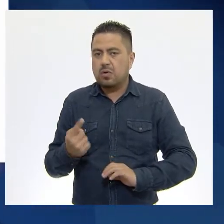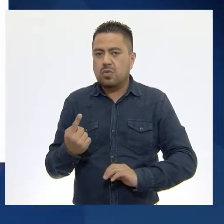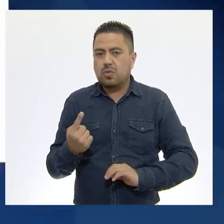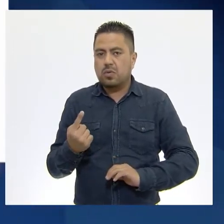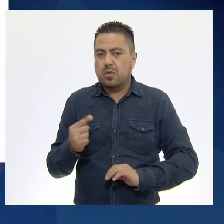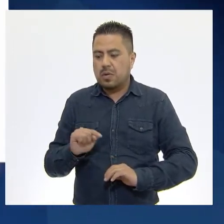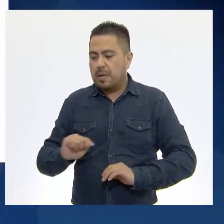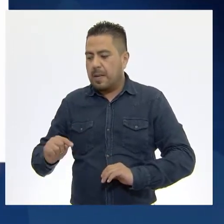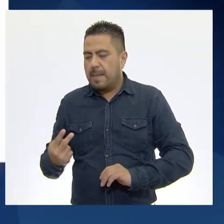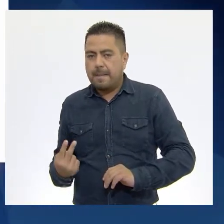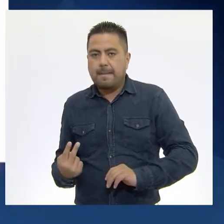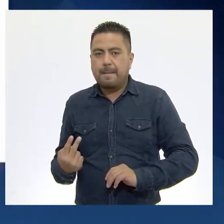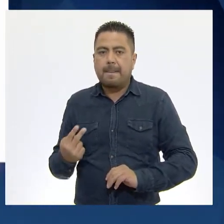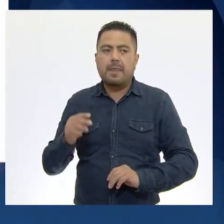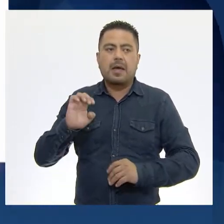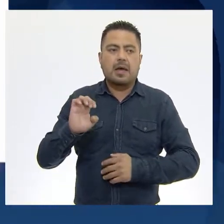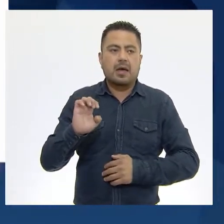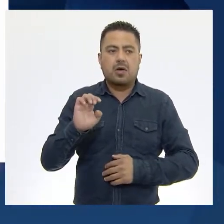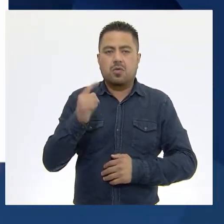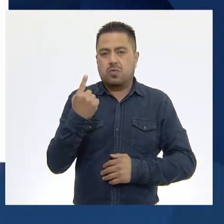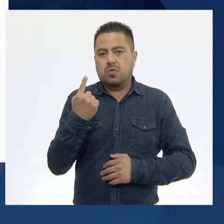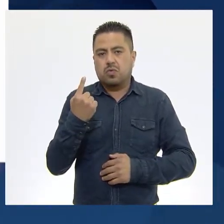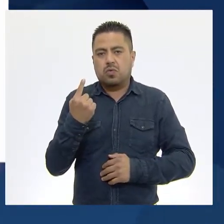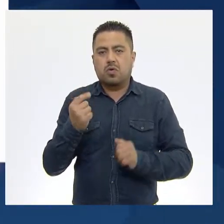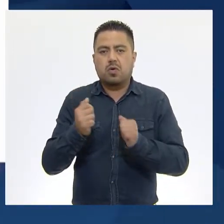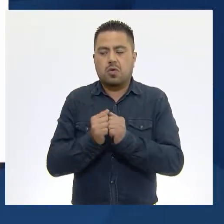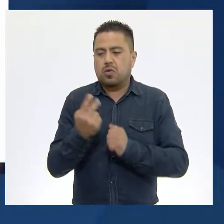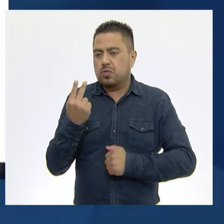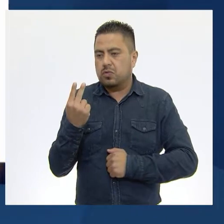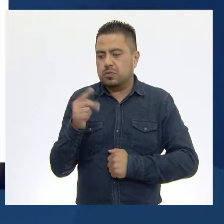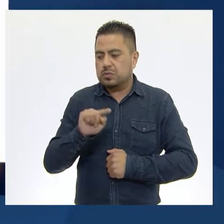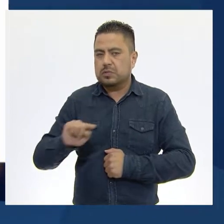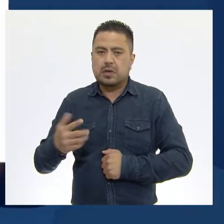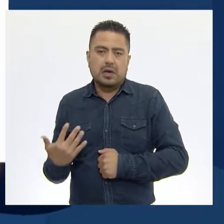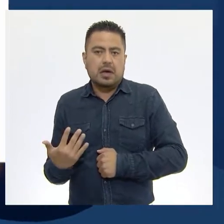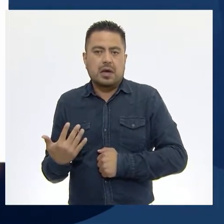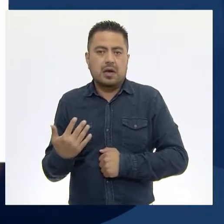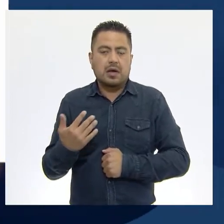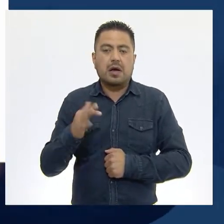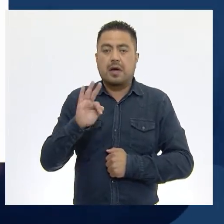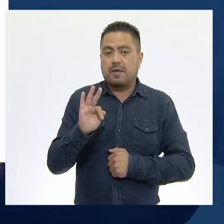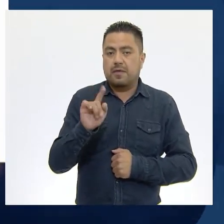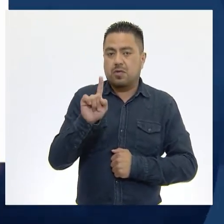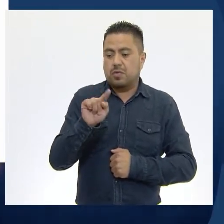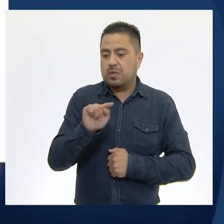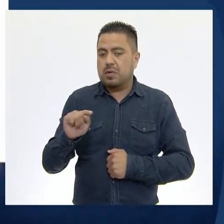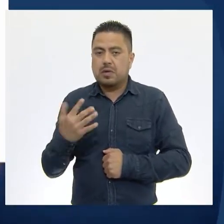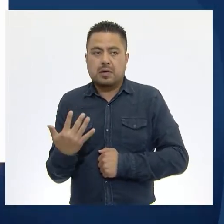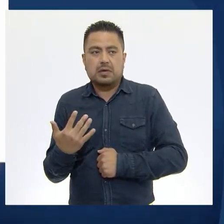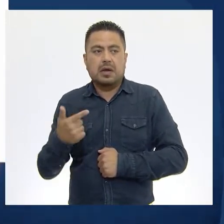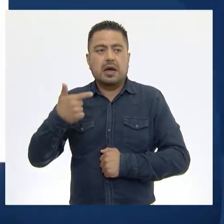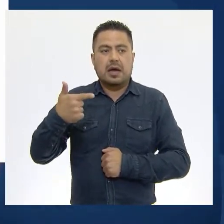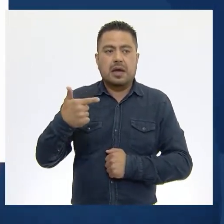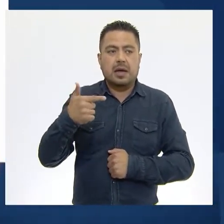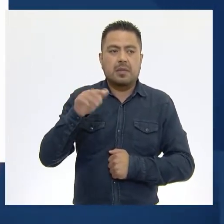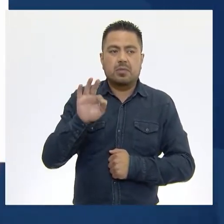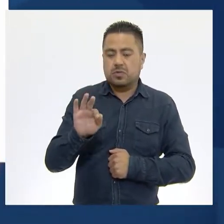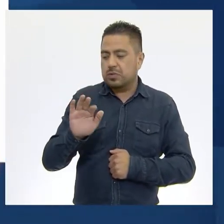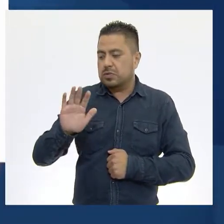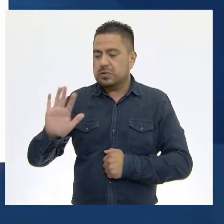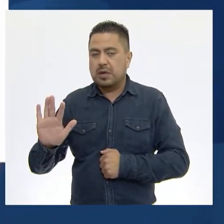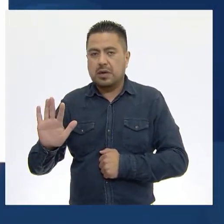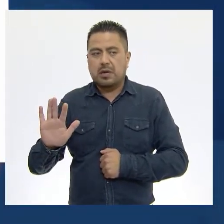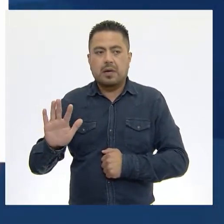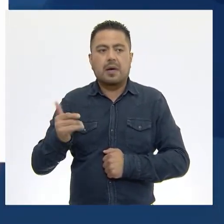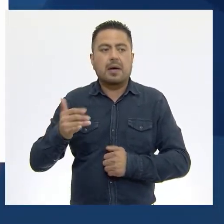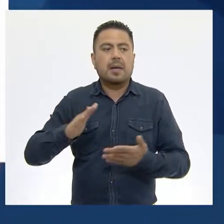1 medio, en la E un entero con 2 quintos, en la F un quinto, en la G 0.5